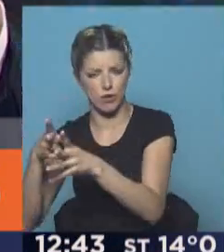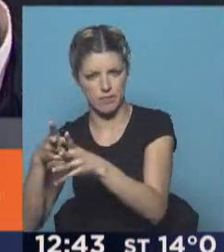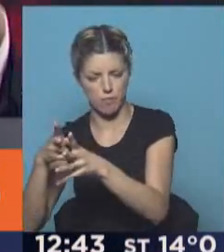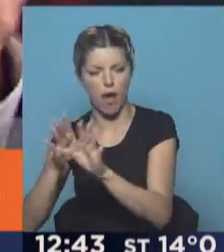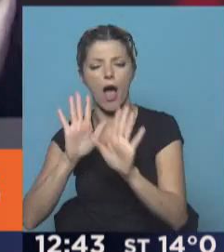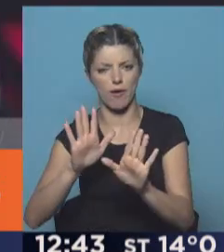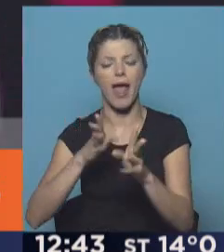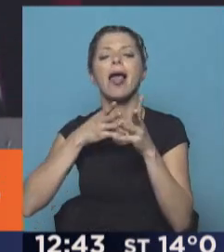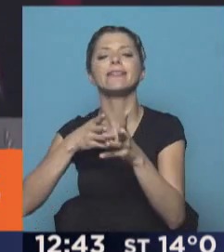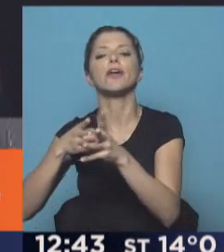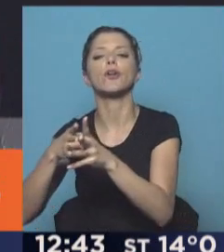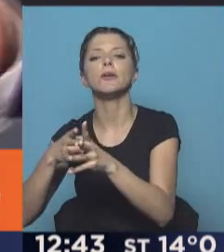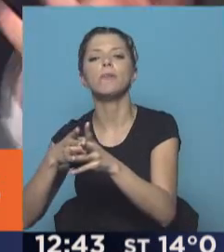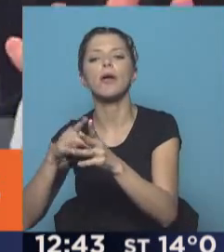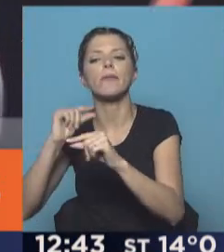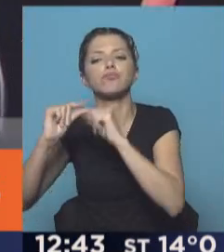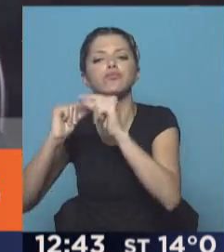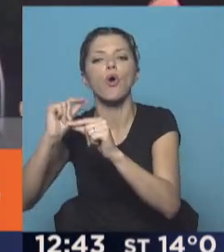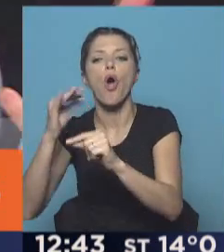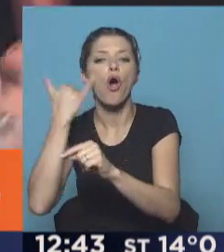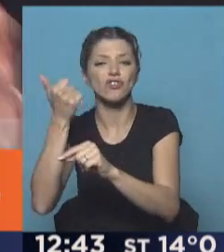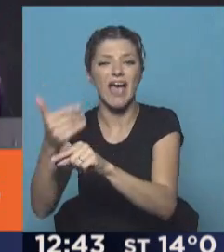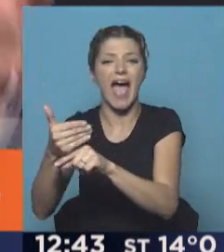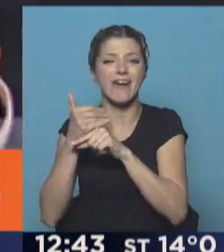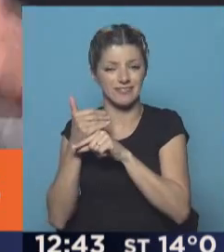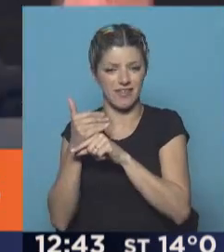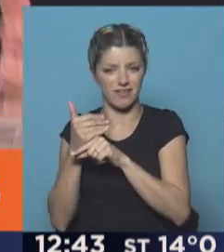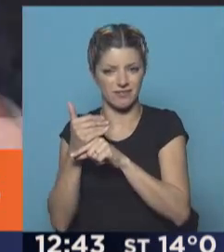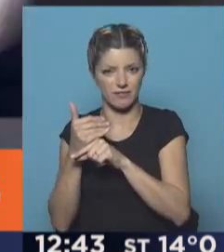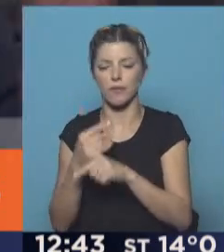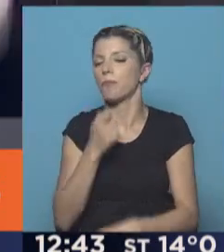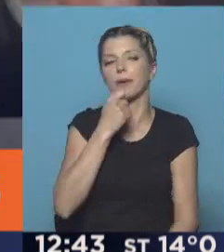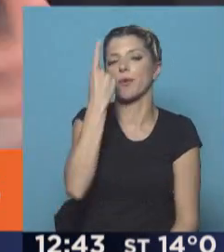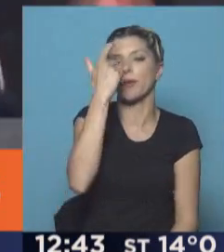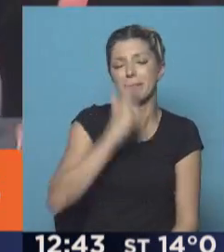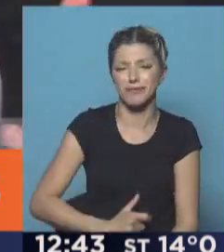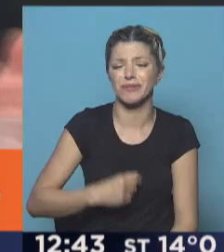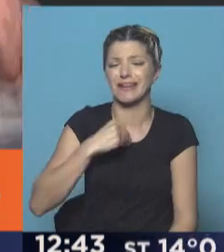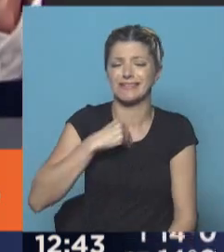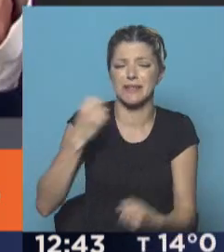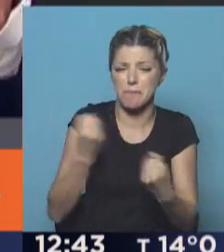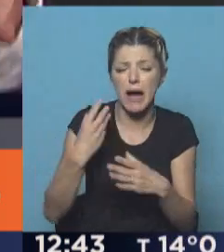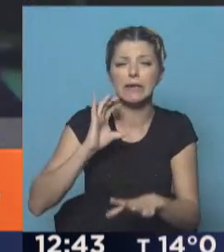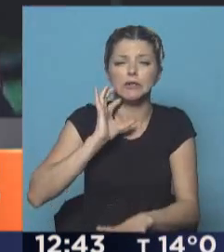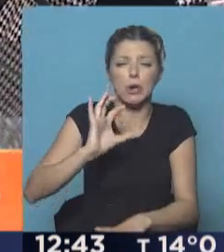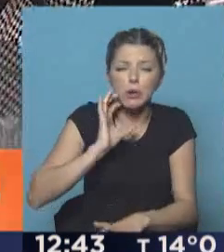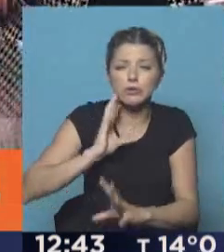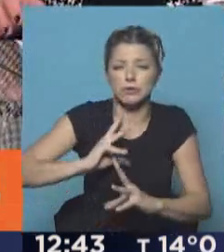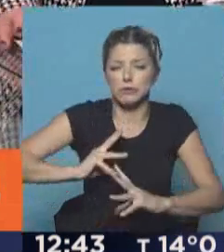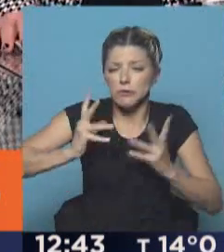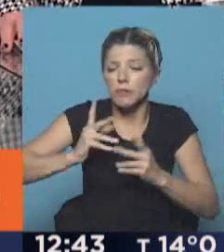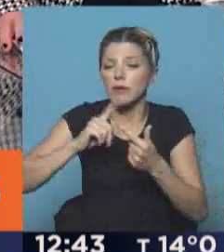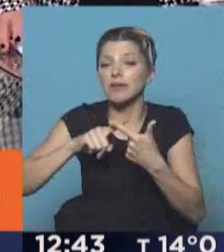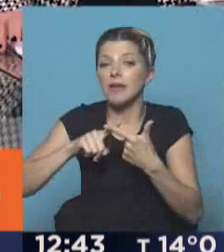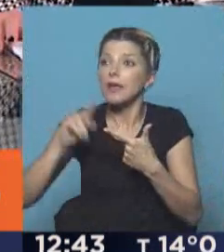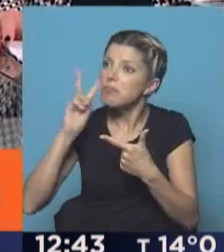terrorismo que se está radicalizando o si hay una radicalidad previa, por decirlo de algún modo. Es decir, una persona que yo decía está frustrada, tiene ira, etcétera, y encuentra en